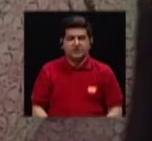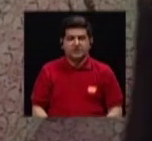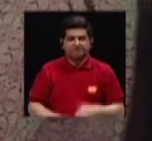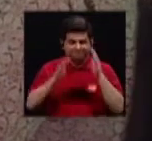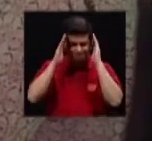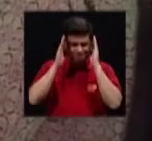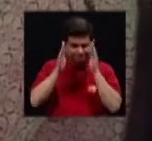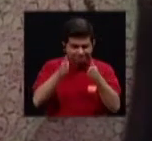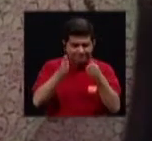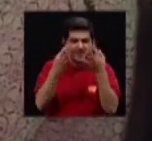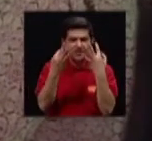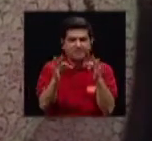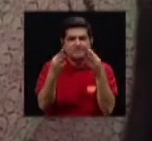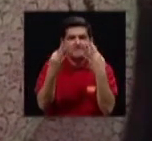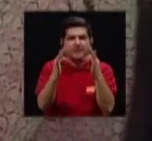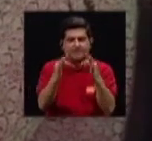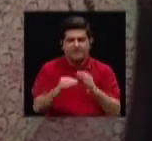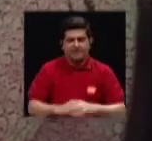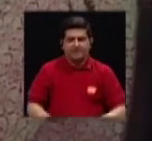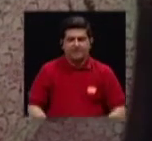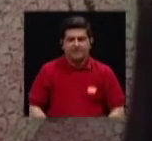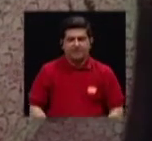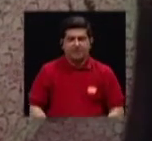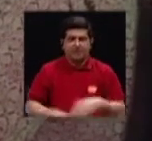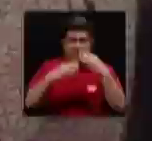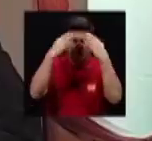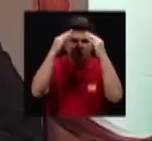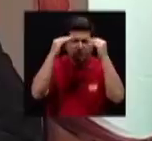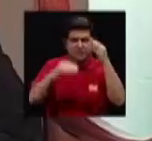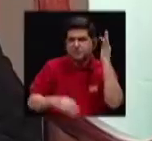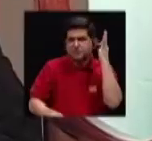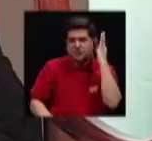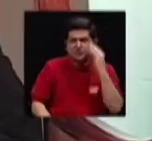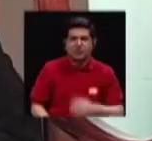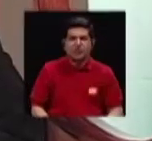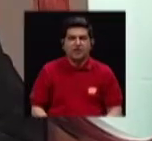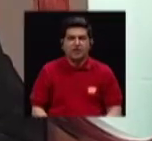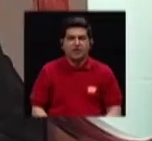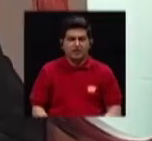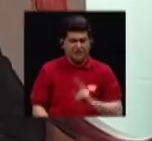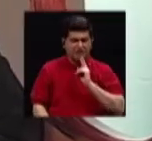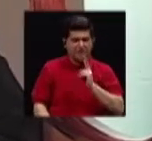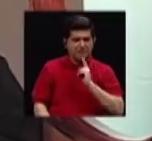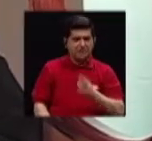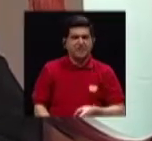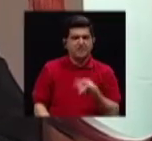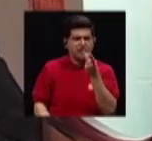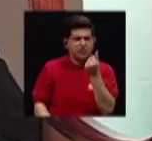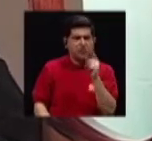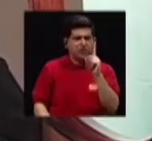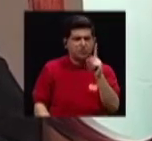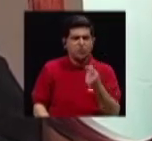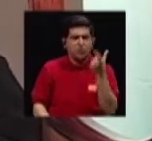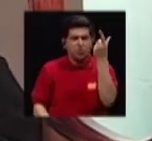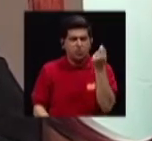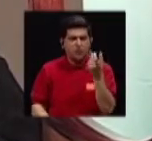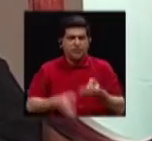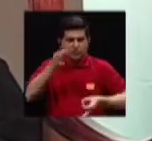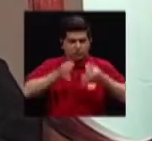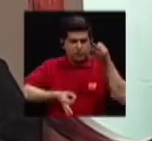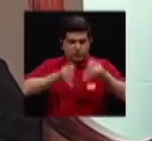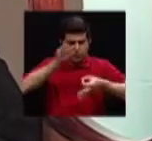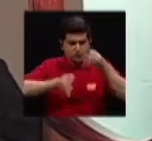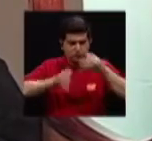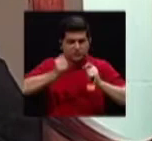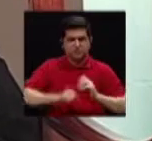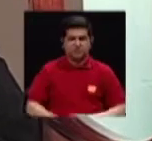a tratar de informar a las mujeres de cuánto es en realidad una pensión justa. Porque